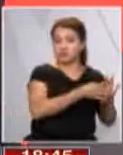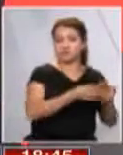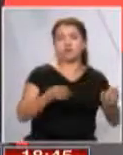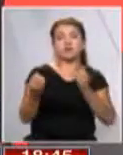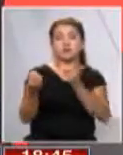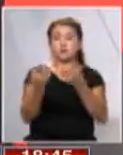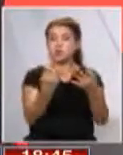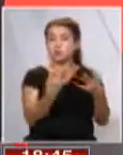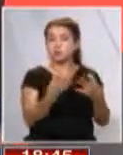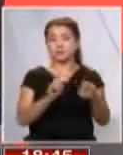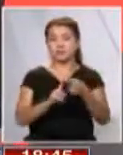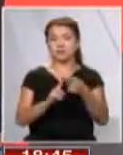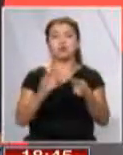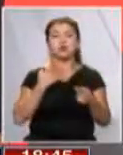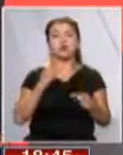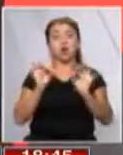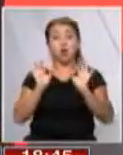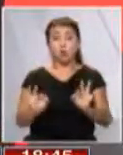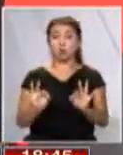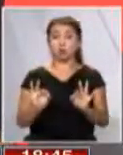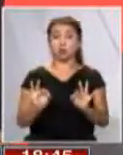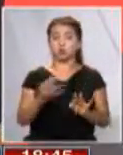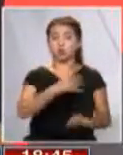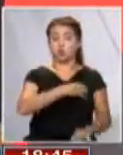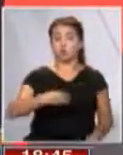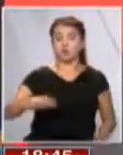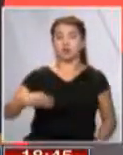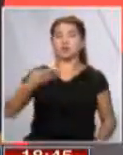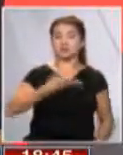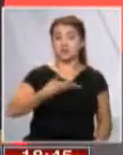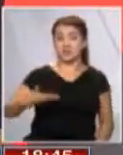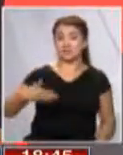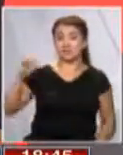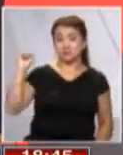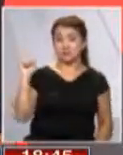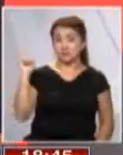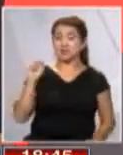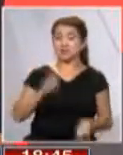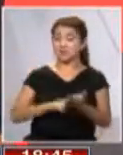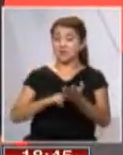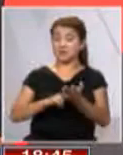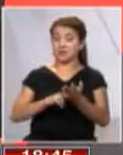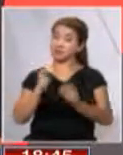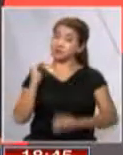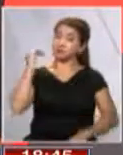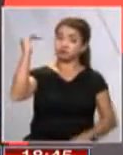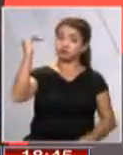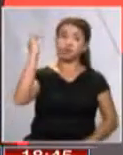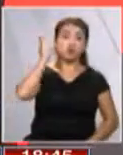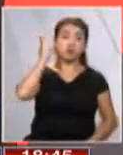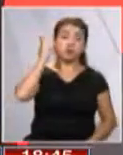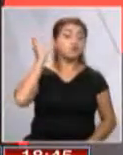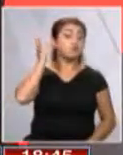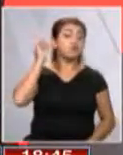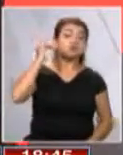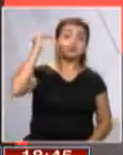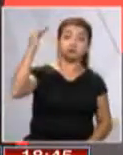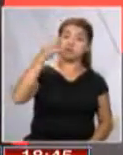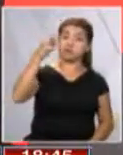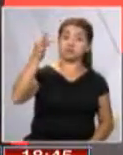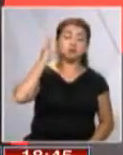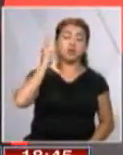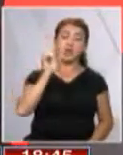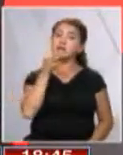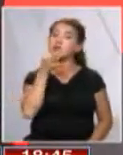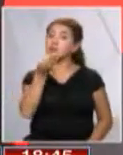porque justamente un gobierno emblemático un gobierno que de verdad marcó la diferencia por las mujeres porque decir que las mujeres importante sebastián no